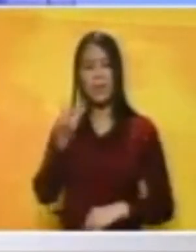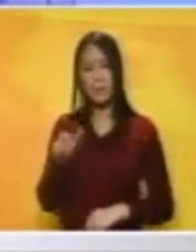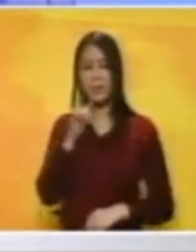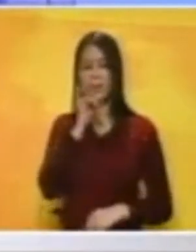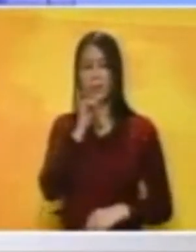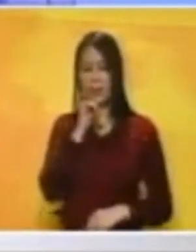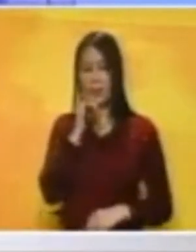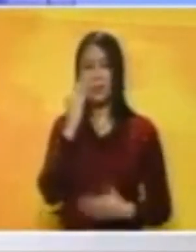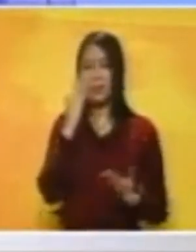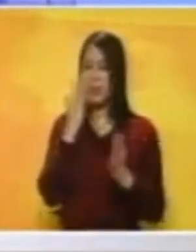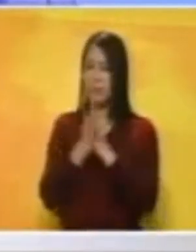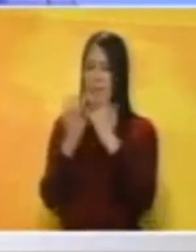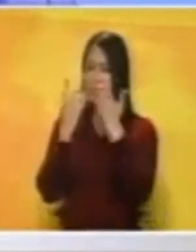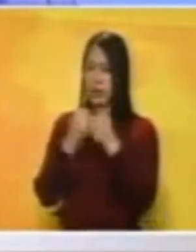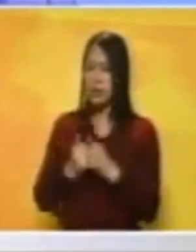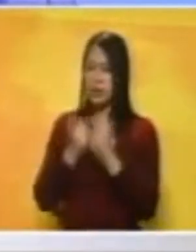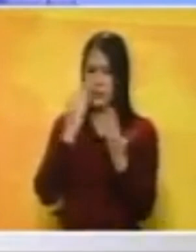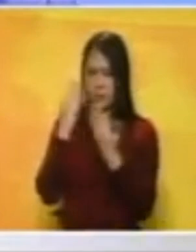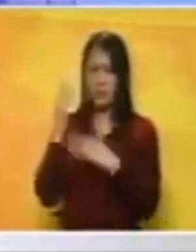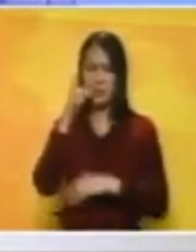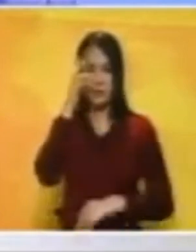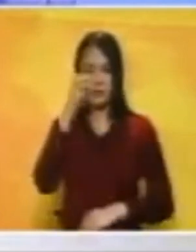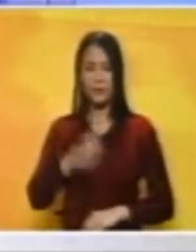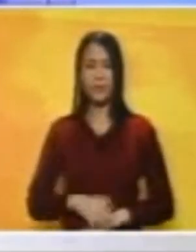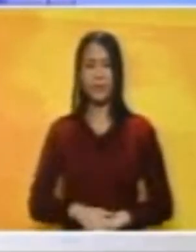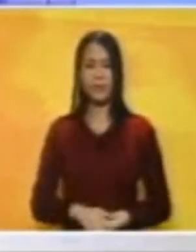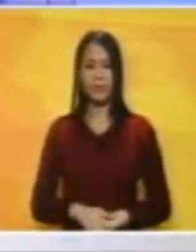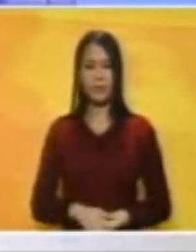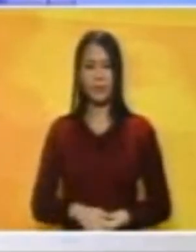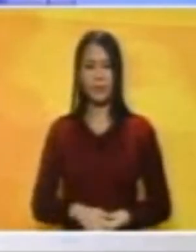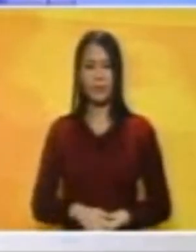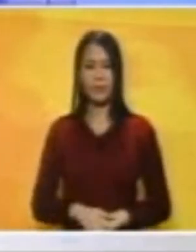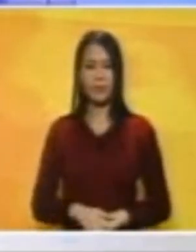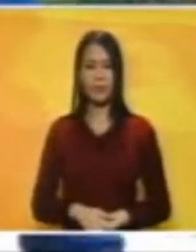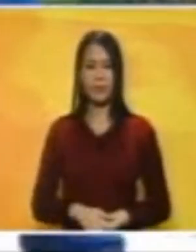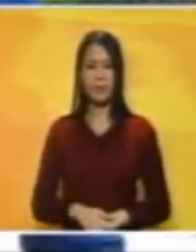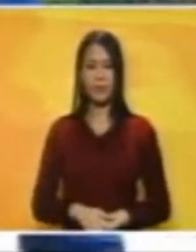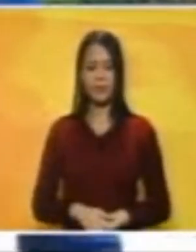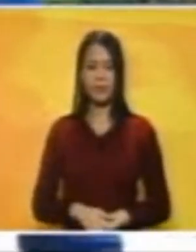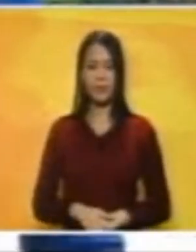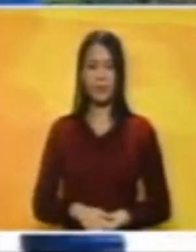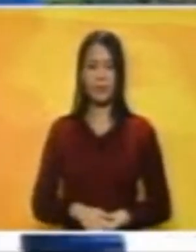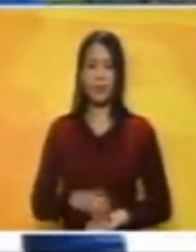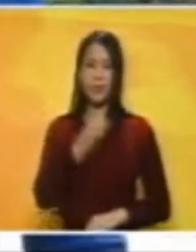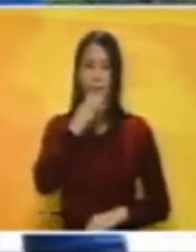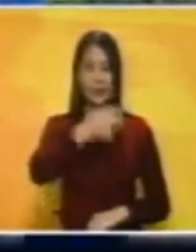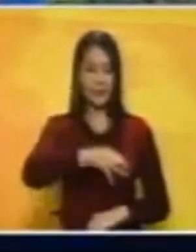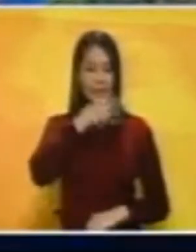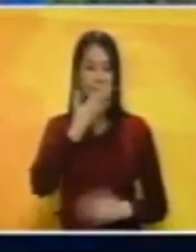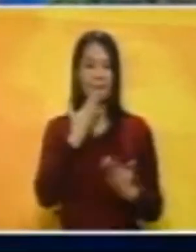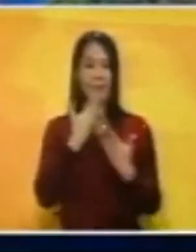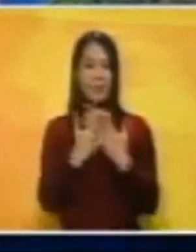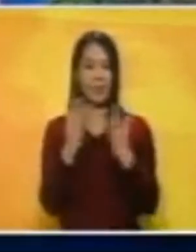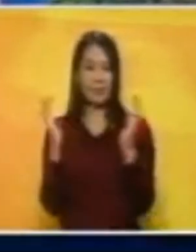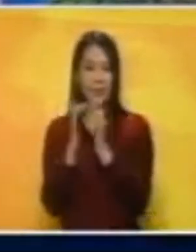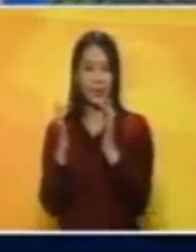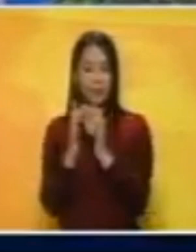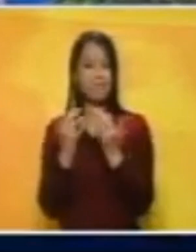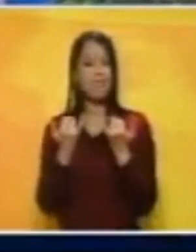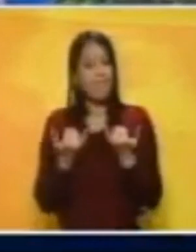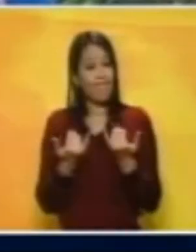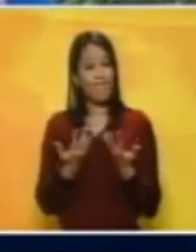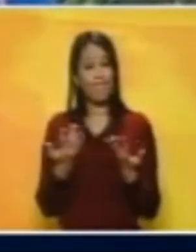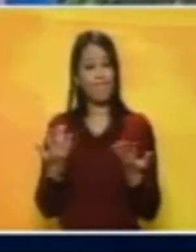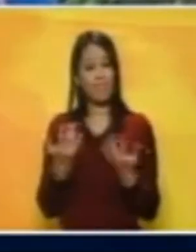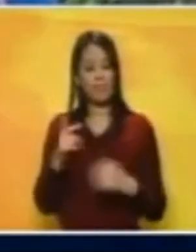se encuentra en el lugar y nos amplía los detalles adelante Héctor buenas tardes te escuchamos Sí muy buenas tardes Gracias por el contacto efectivamente